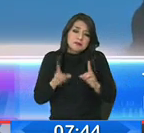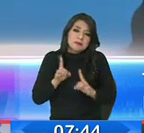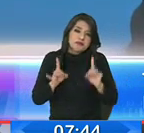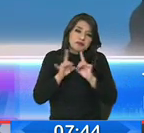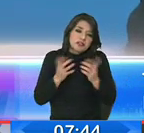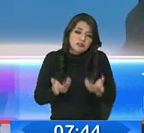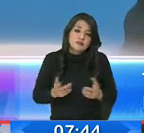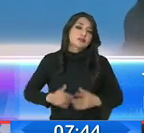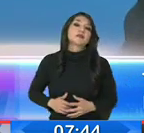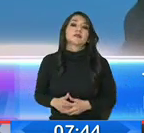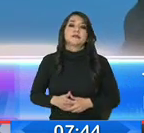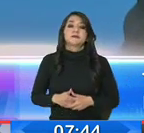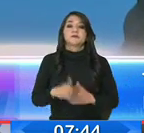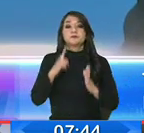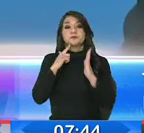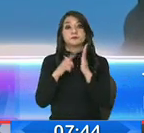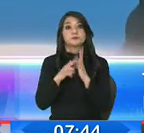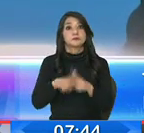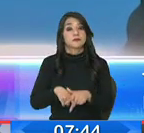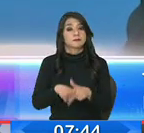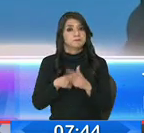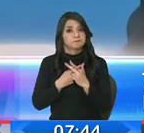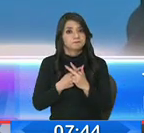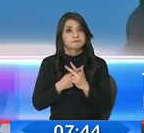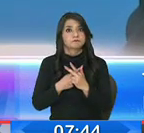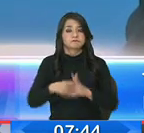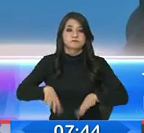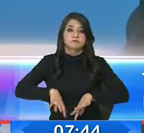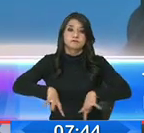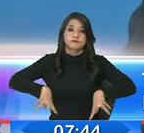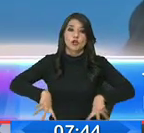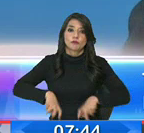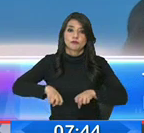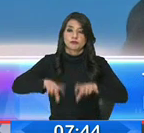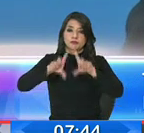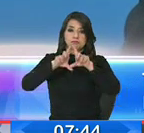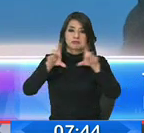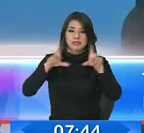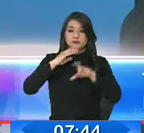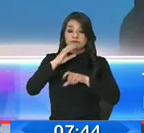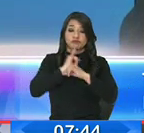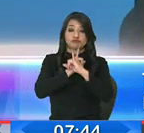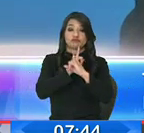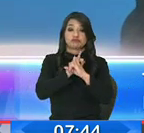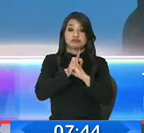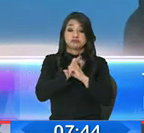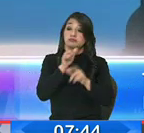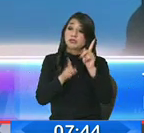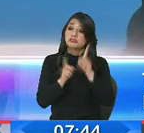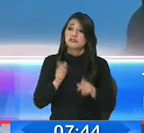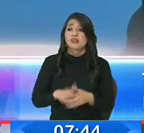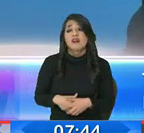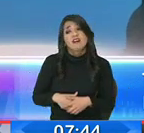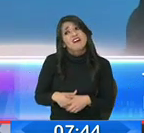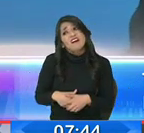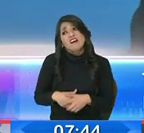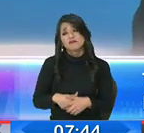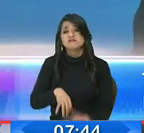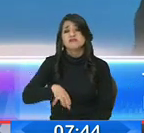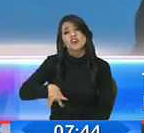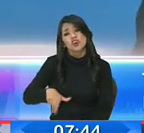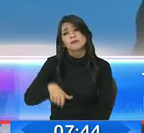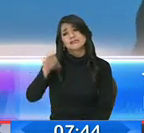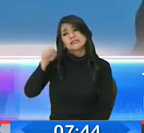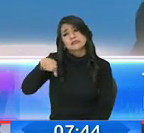ejemplo. O sea, si partimos de una situación de corrupción institucional en donde la conformidad de la gente es decir, bueno, robó pero hizo